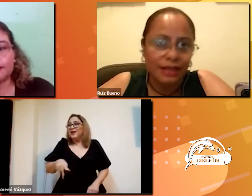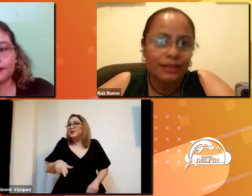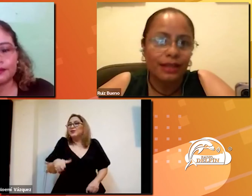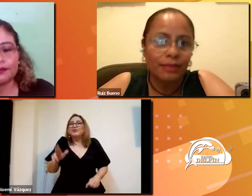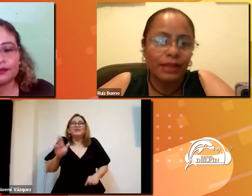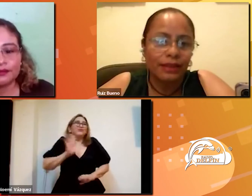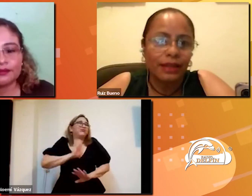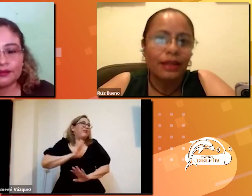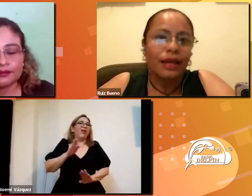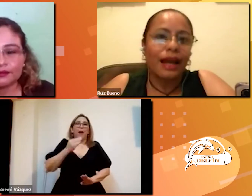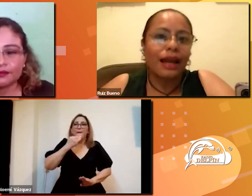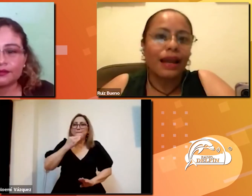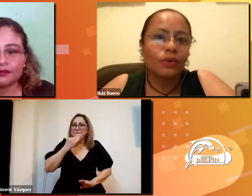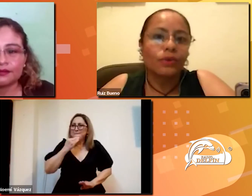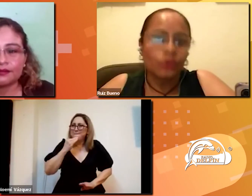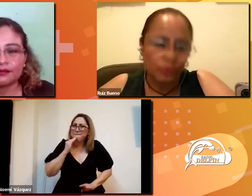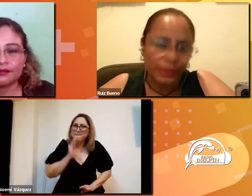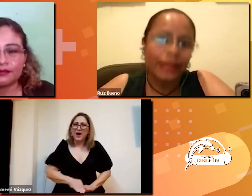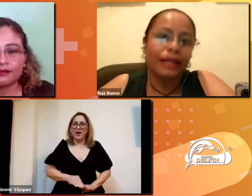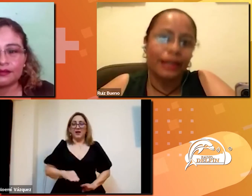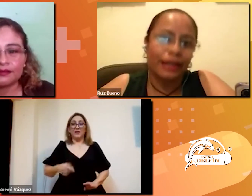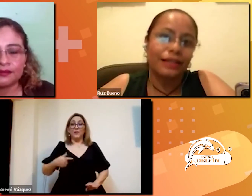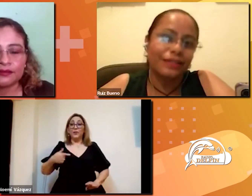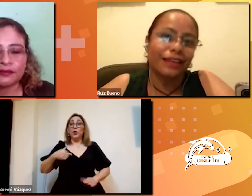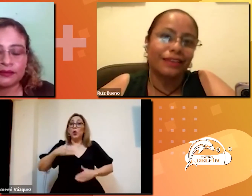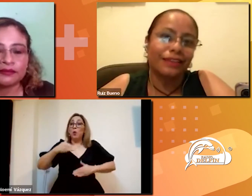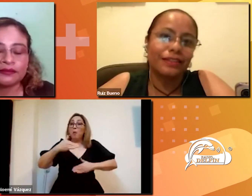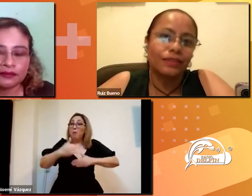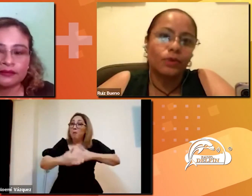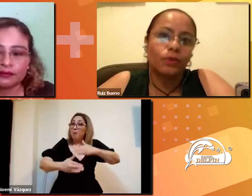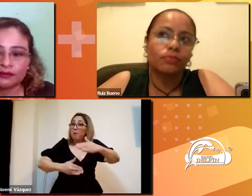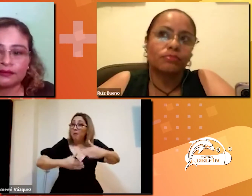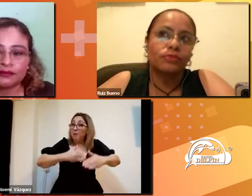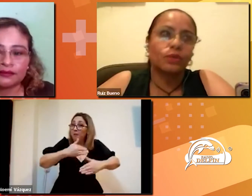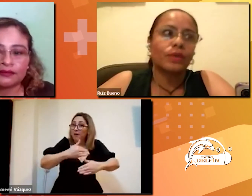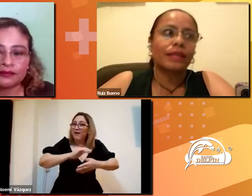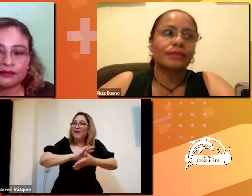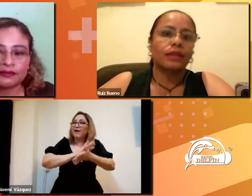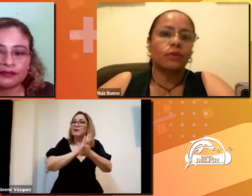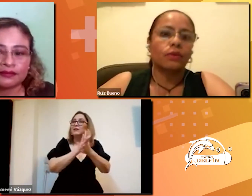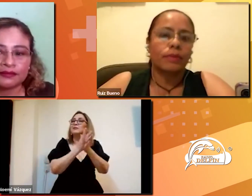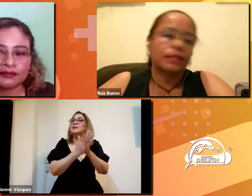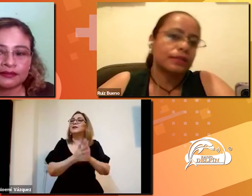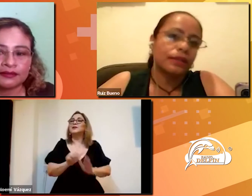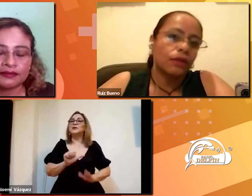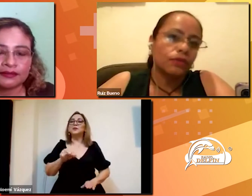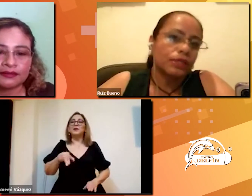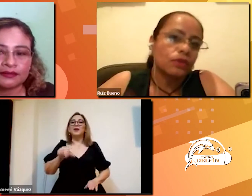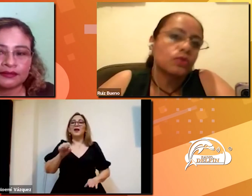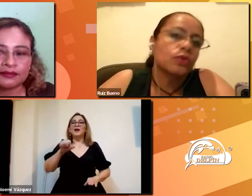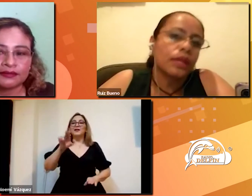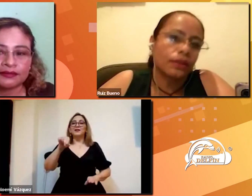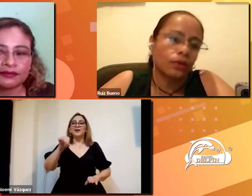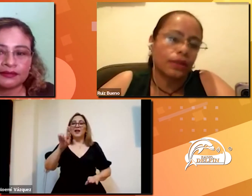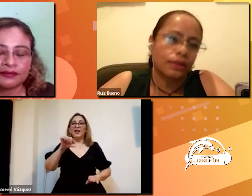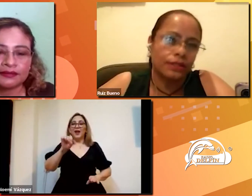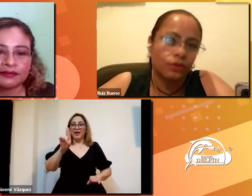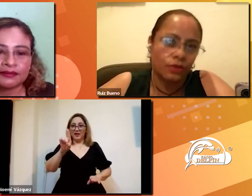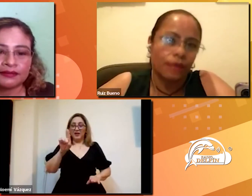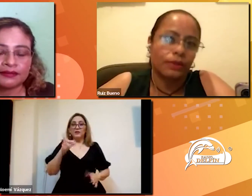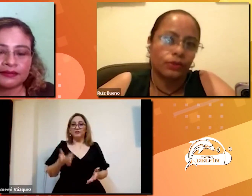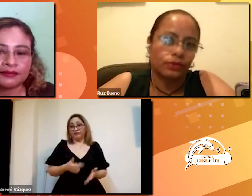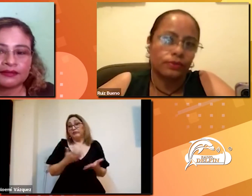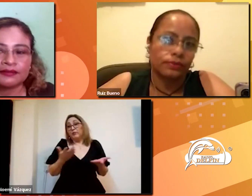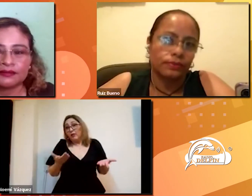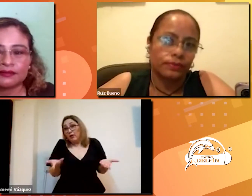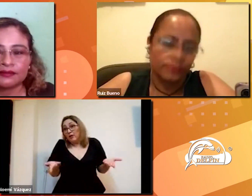y descansadamente, a largo, nos pueden generar ansiedad. Y dices, bueno, yo no era así, no me padezco, te lo fuiste construyendo a través de